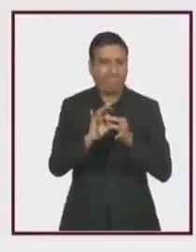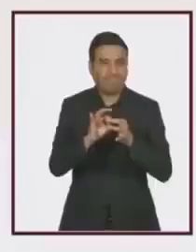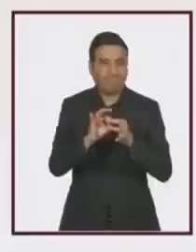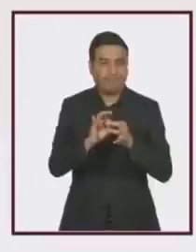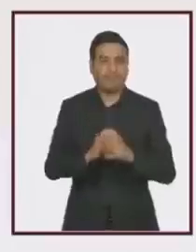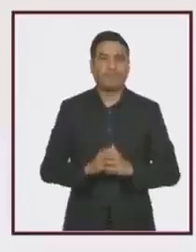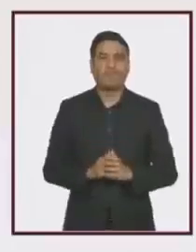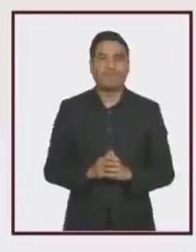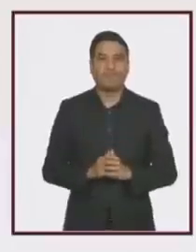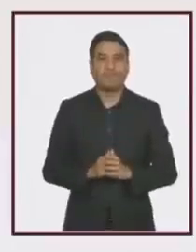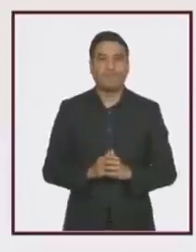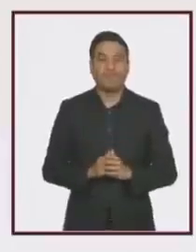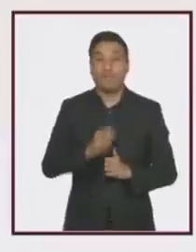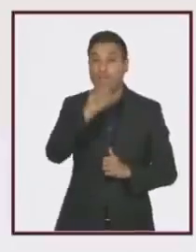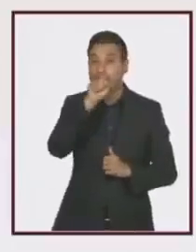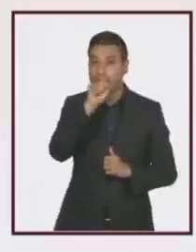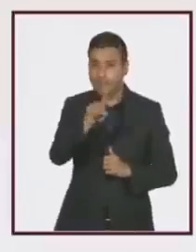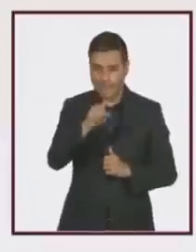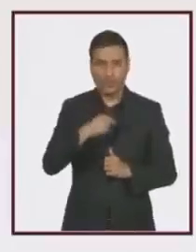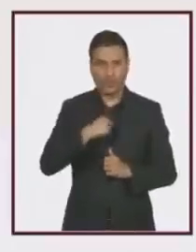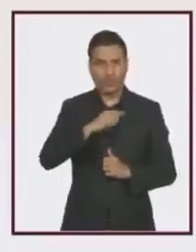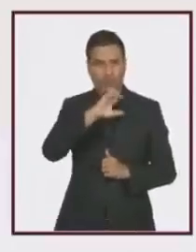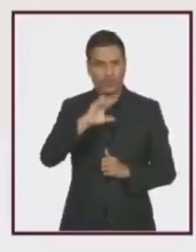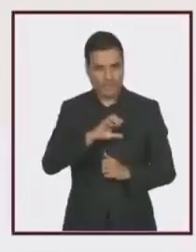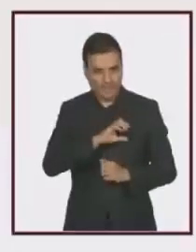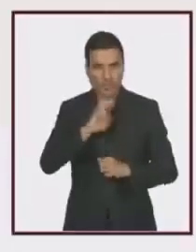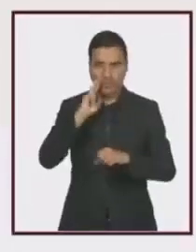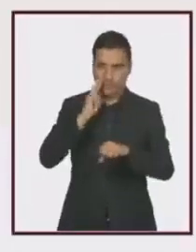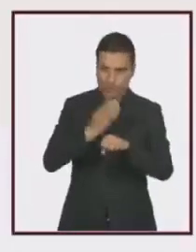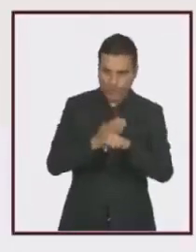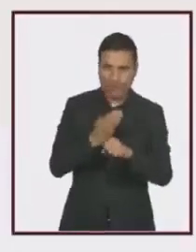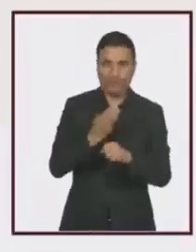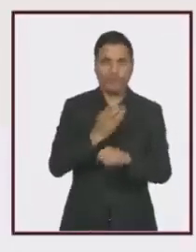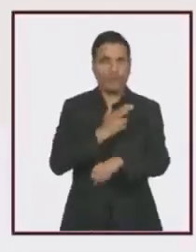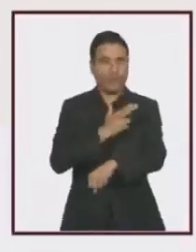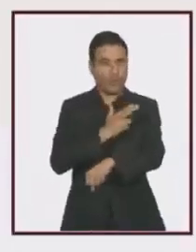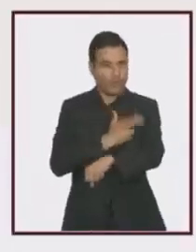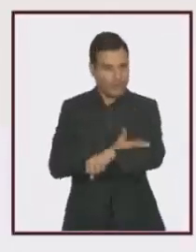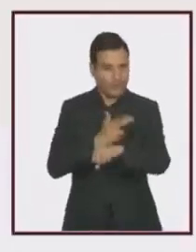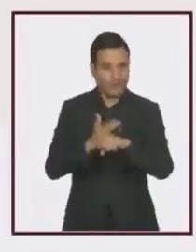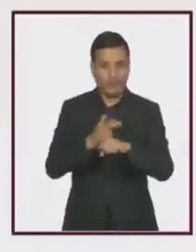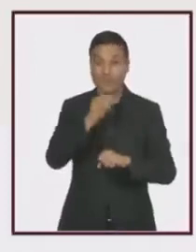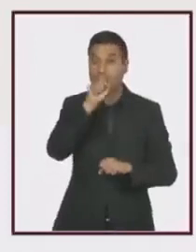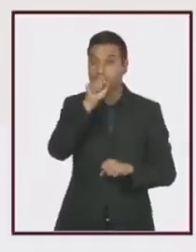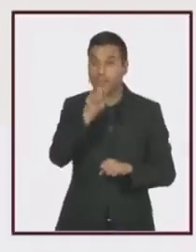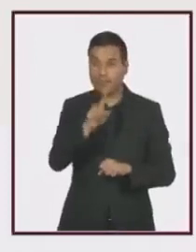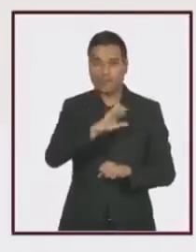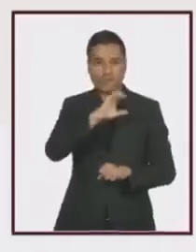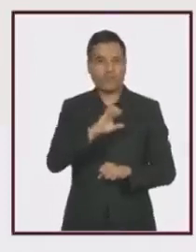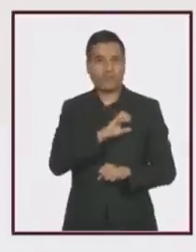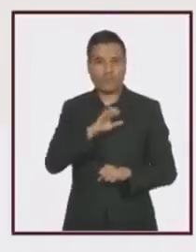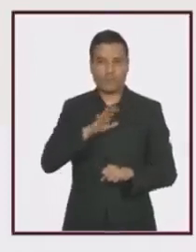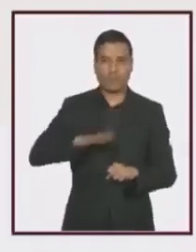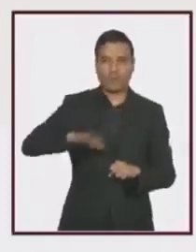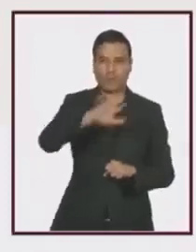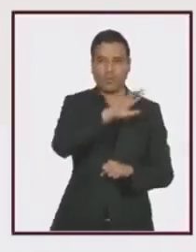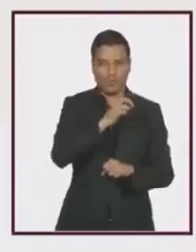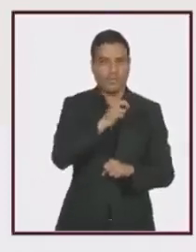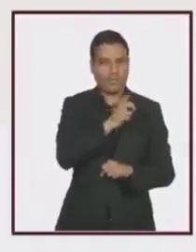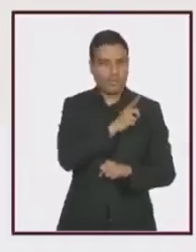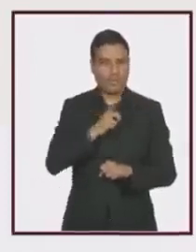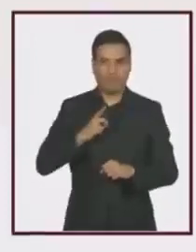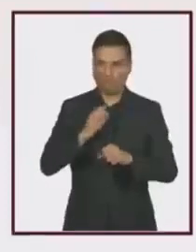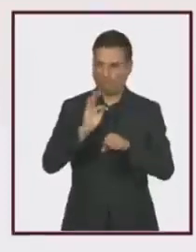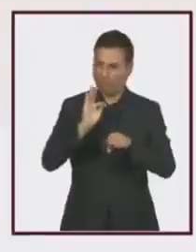con responsabilidad ciudadana, con honestidad y planteando que todos los ciudadanos participen en la transformación de la